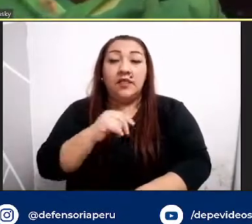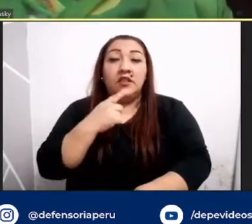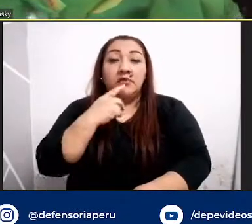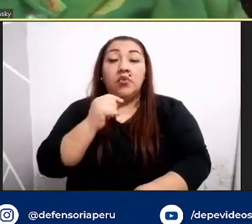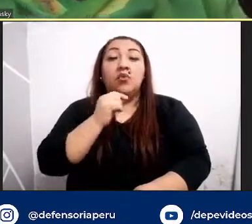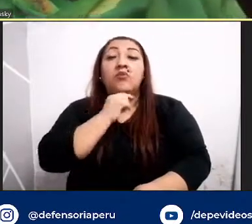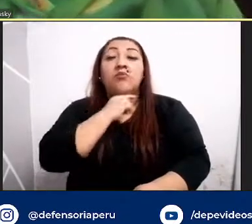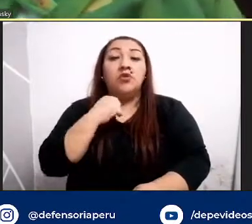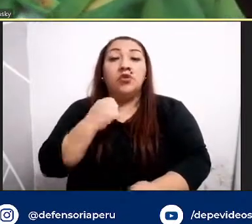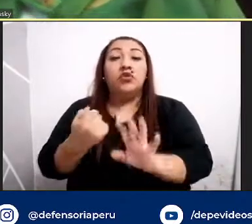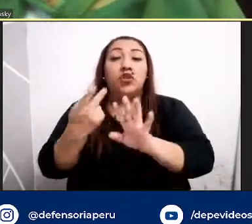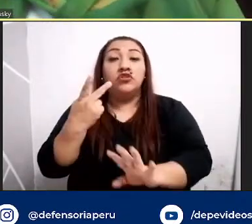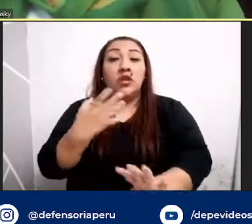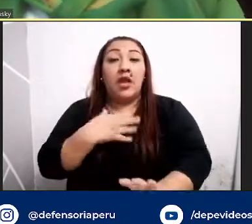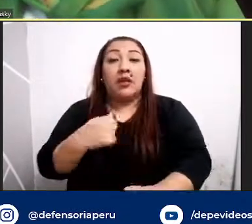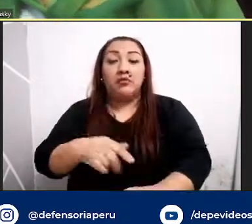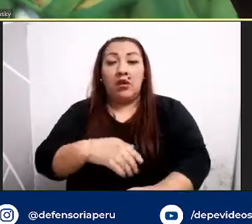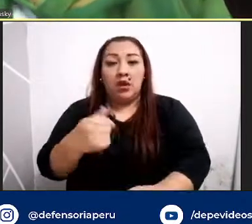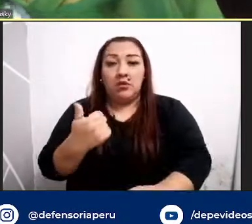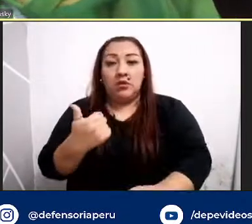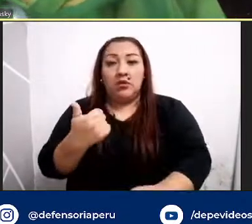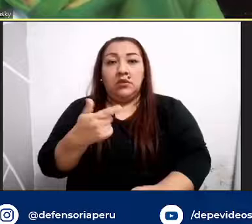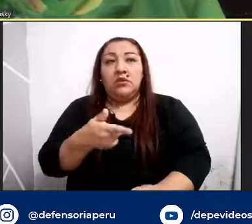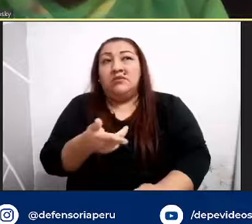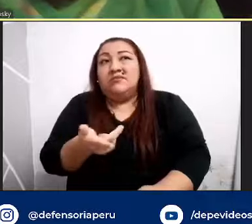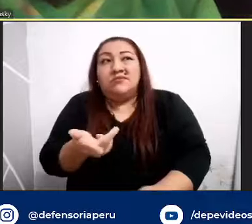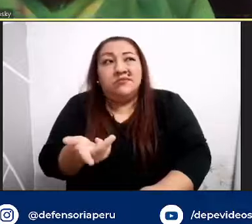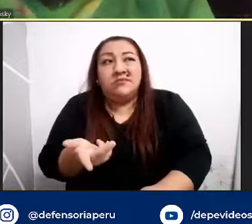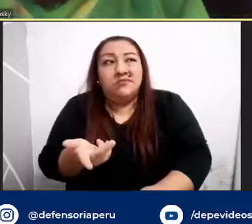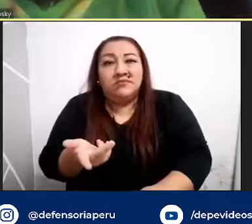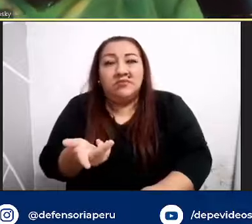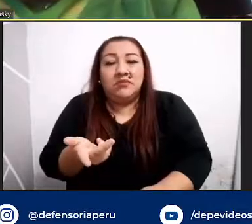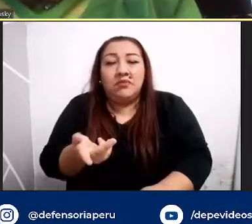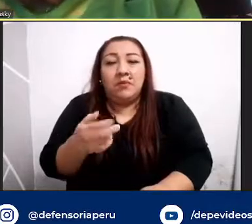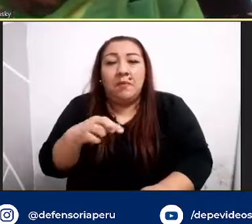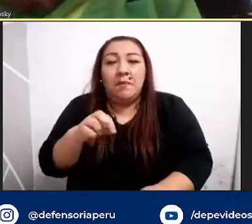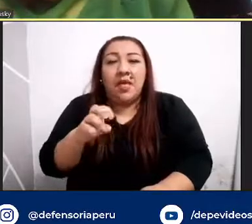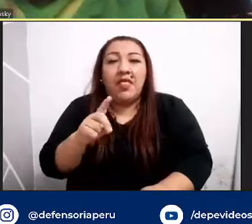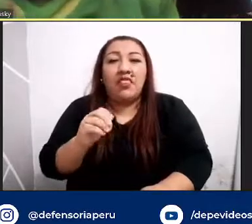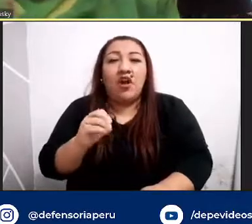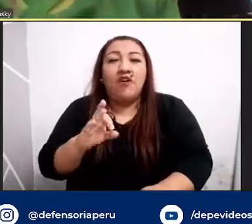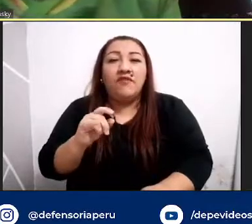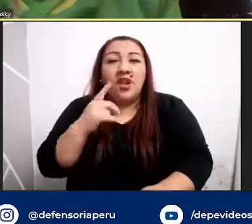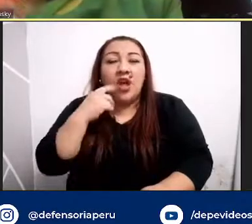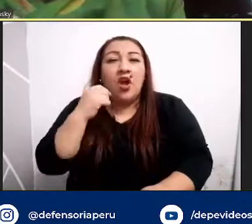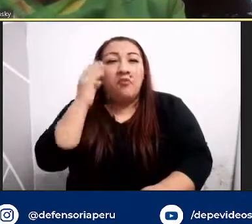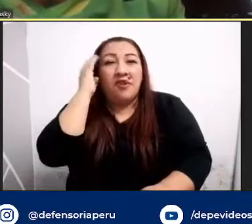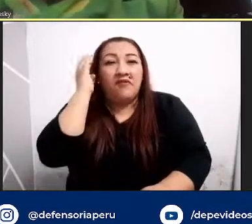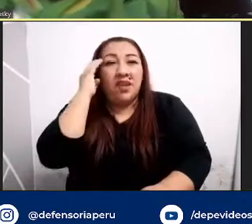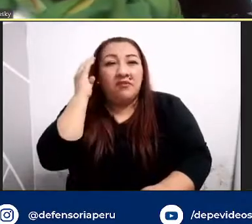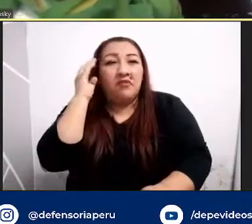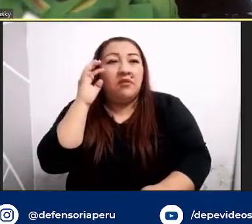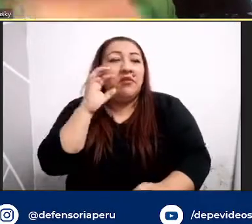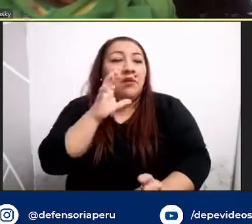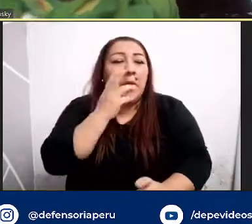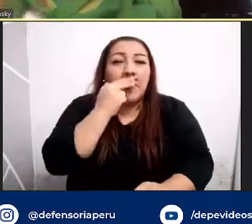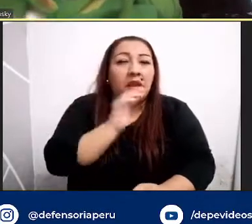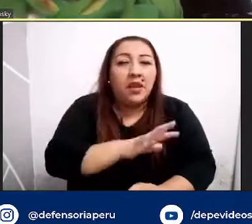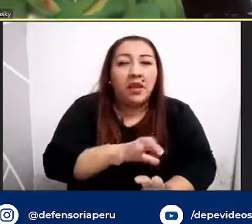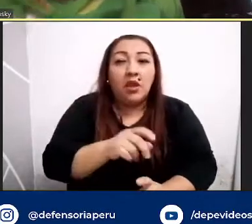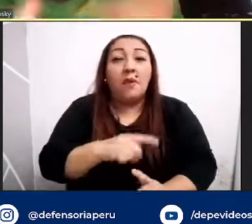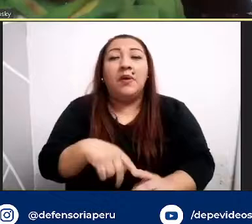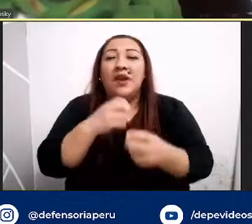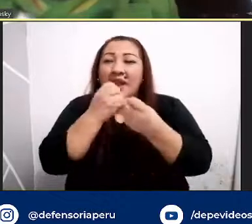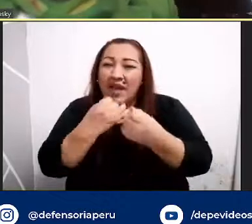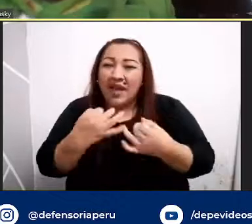a los 12 años. Claro, eso no es es un pedófilo, pero es un cura. Pero si yo le dijera la cantidad